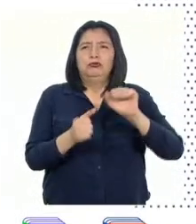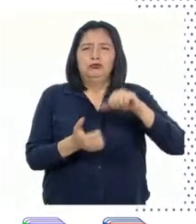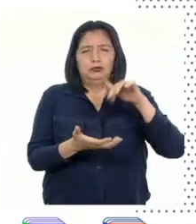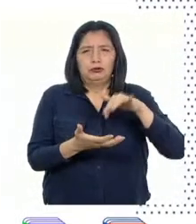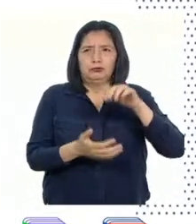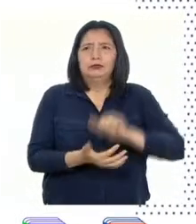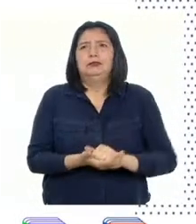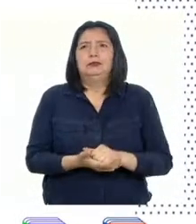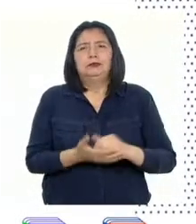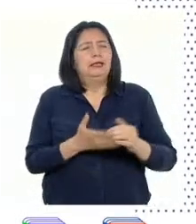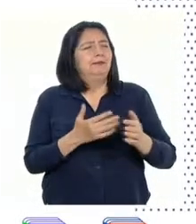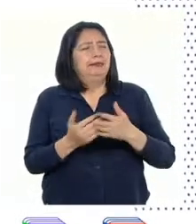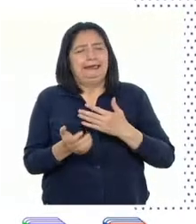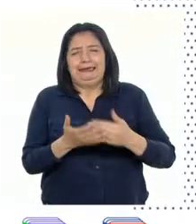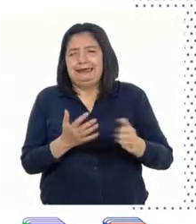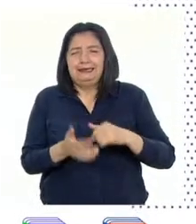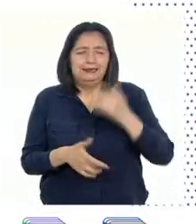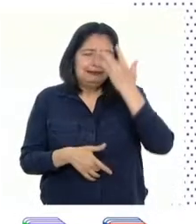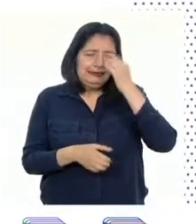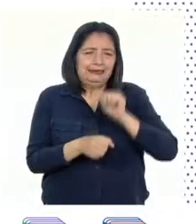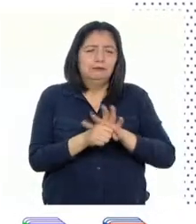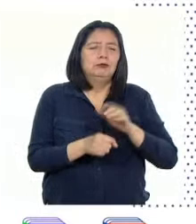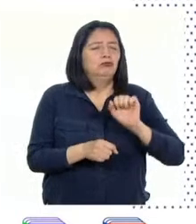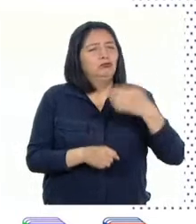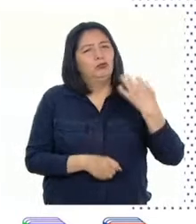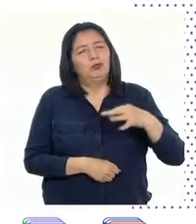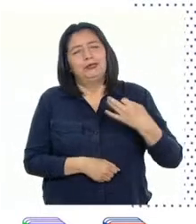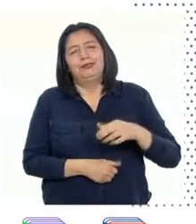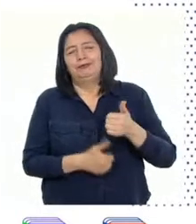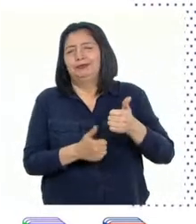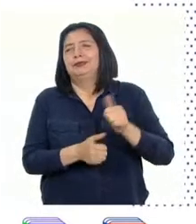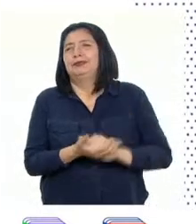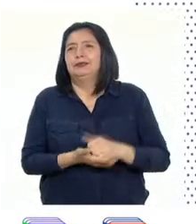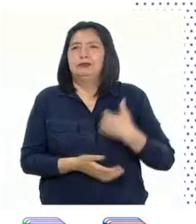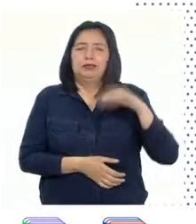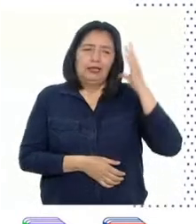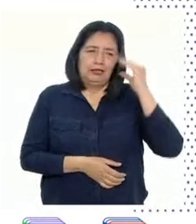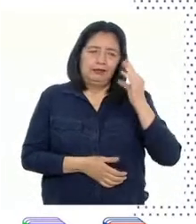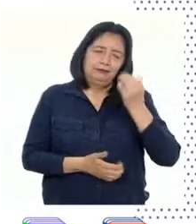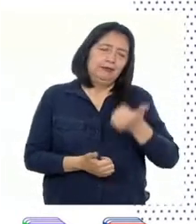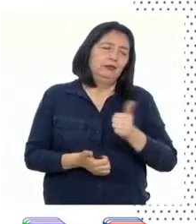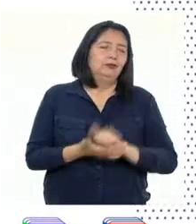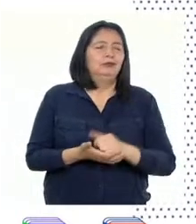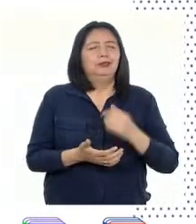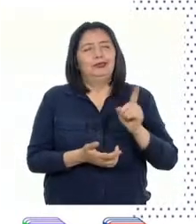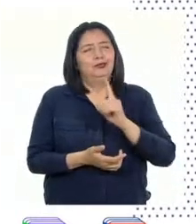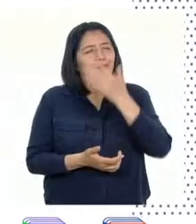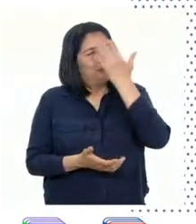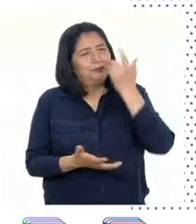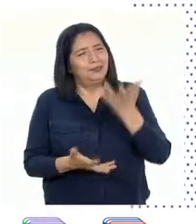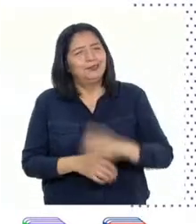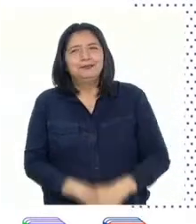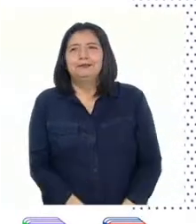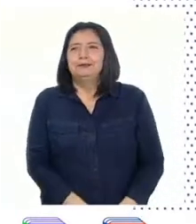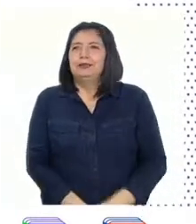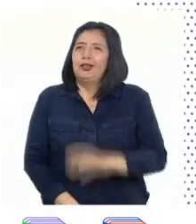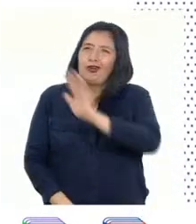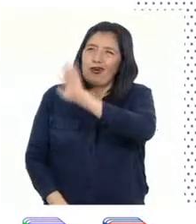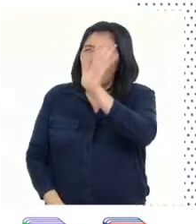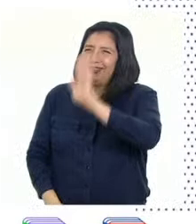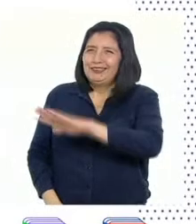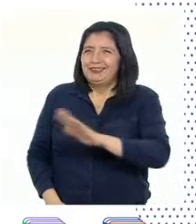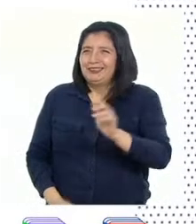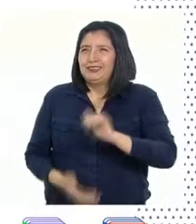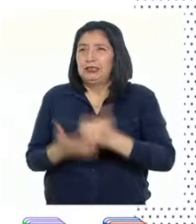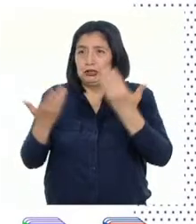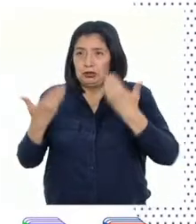sus estudios a pesar de la pandemia, realmente ha sido un lujo. Ha sido una experiencia inolvidable. Hola a todas y